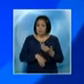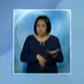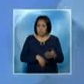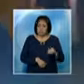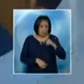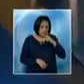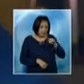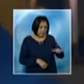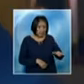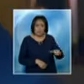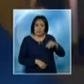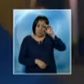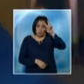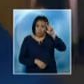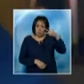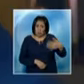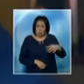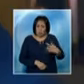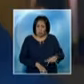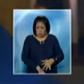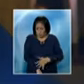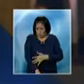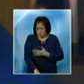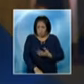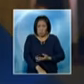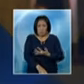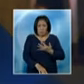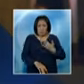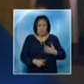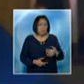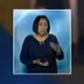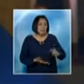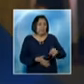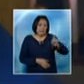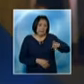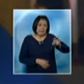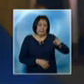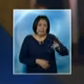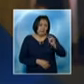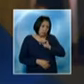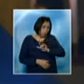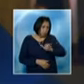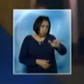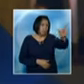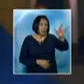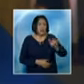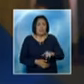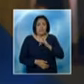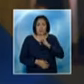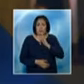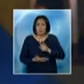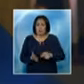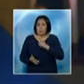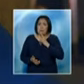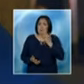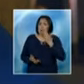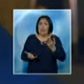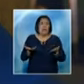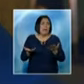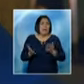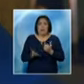niña cusqueña que sufrió graves quemaduras en octubre pasado necesita viajar a los Estados Unidos para continuar su tratamiento. Su padre pide